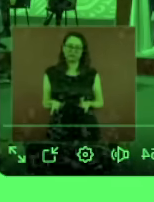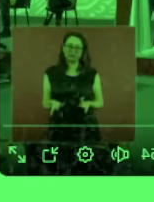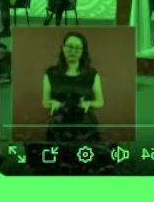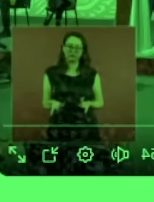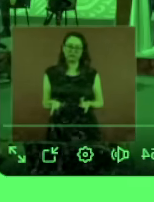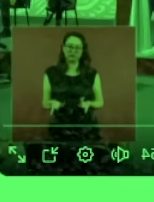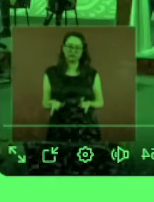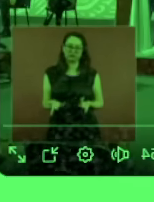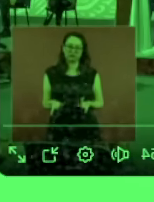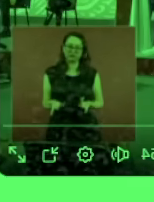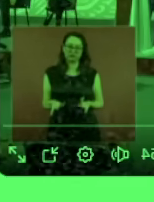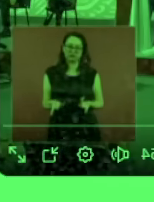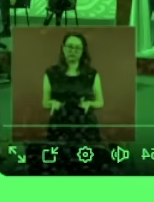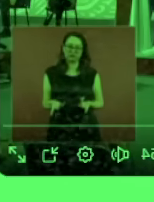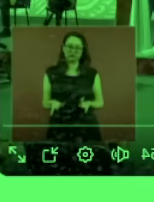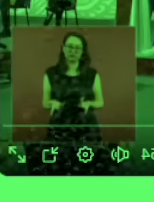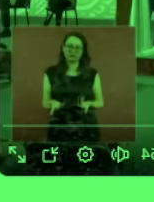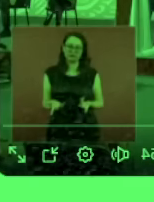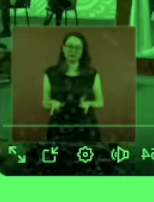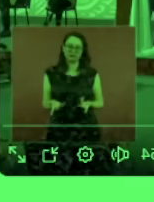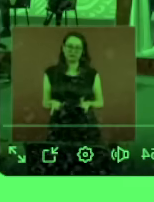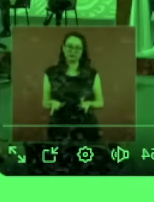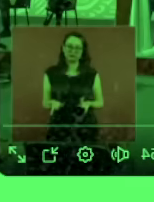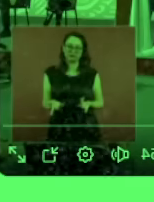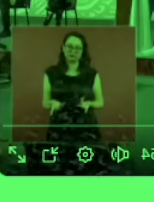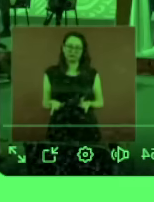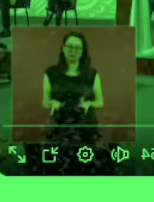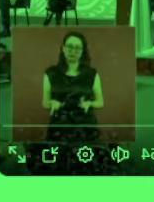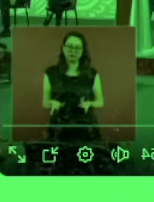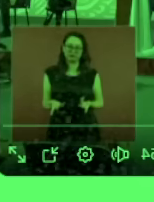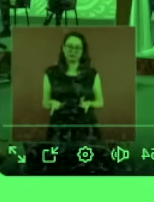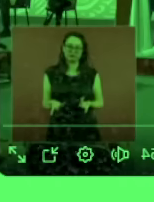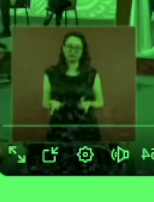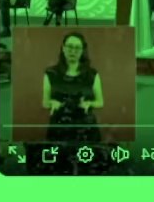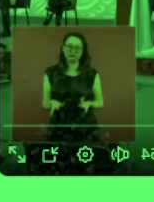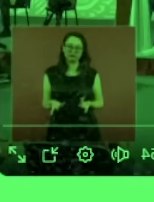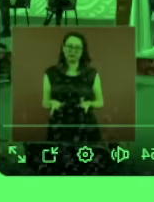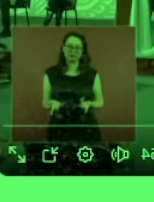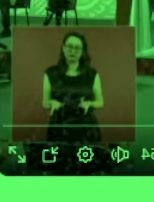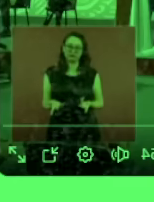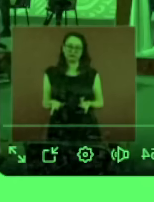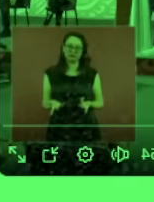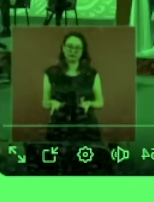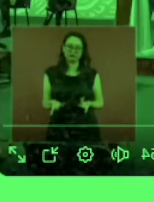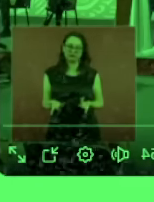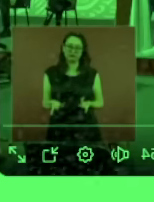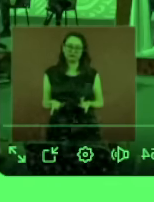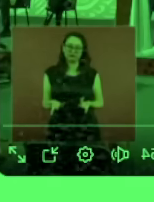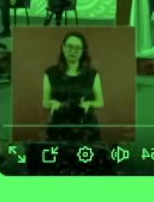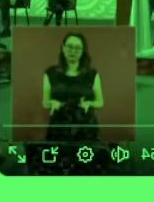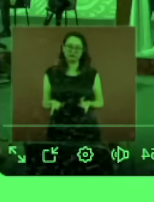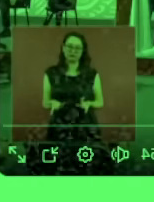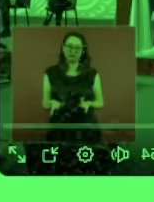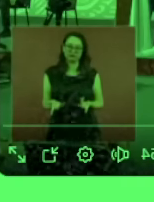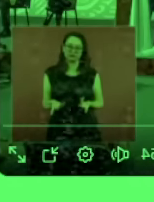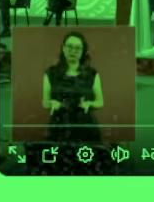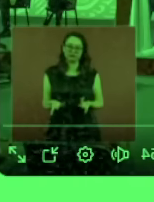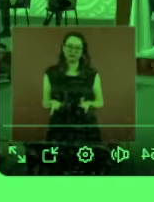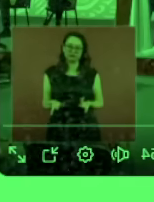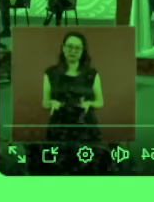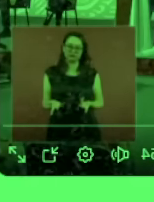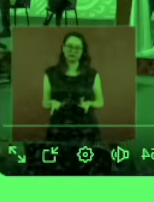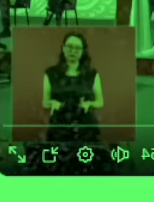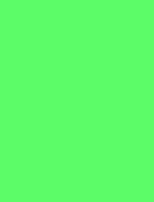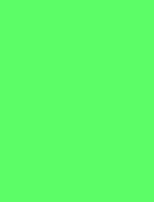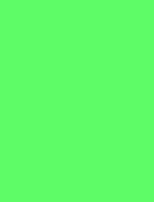denostarlos, denigrarlos. Así como pretenden cambiar, pues que la gente vote por ellos.